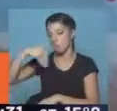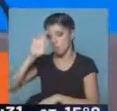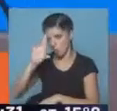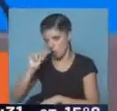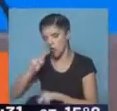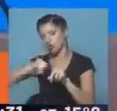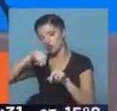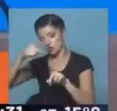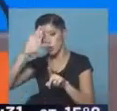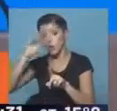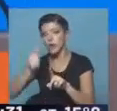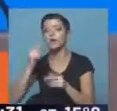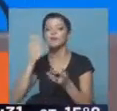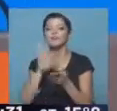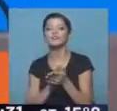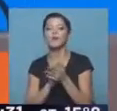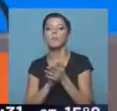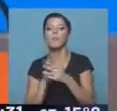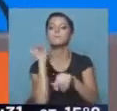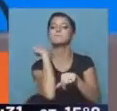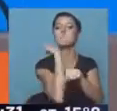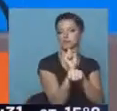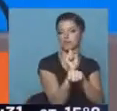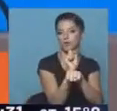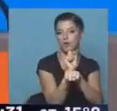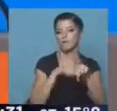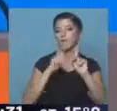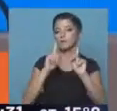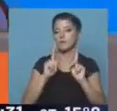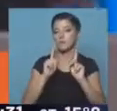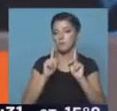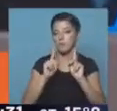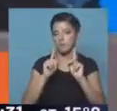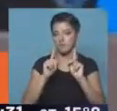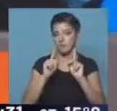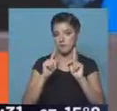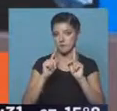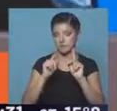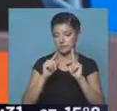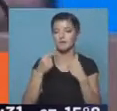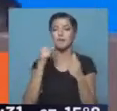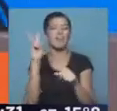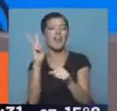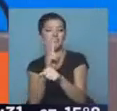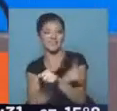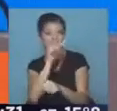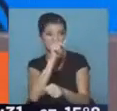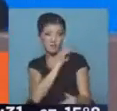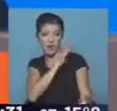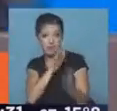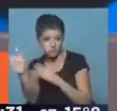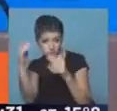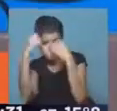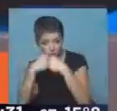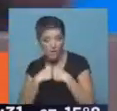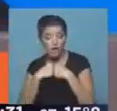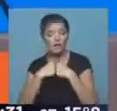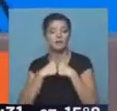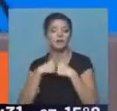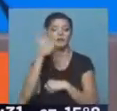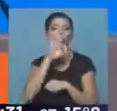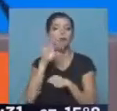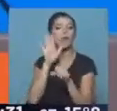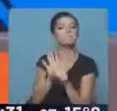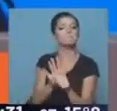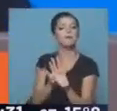Moro también, de la prisión preventiva, no como la prisión preventiva tiene que ser, que es un mecanismo para evitar que el acusado se fugue o para evitar que el acusado entorpezca